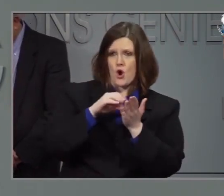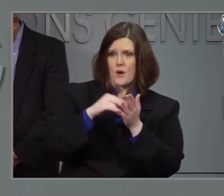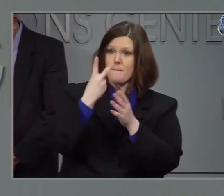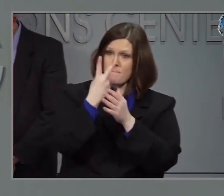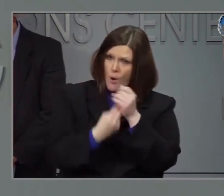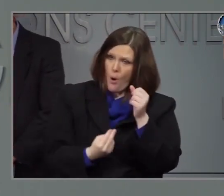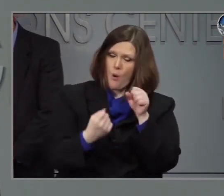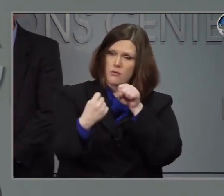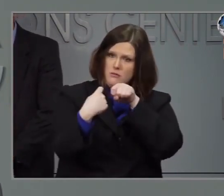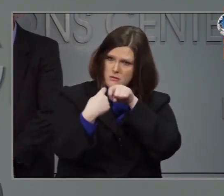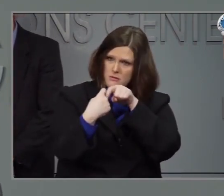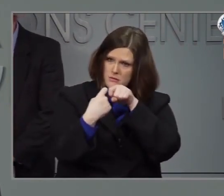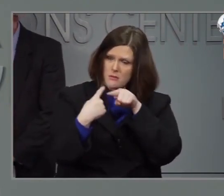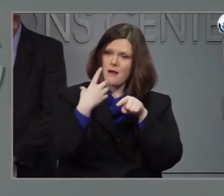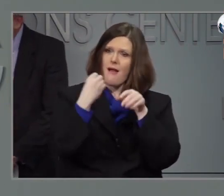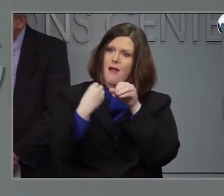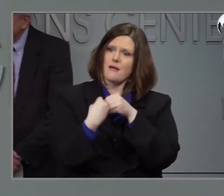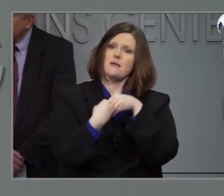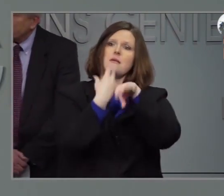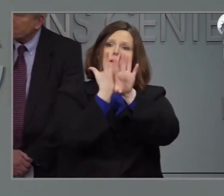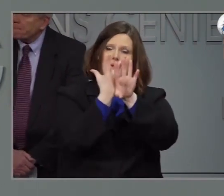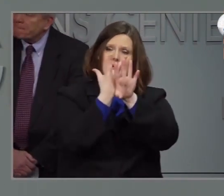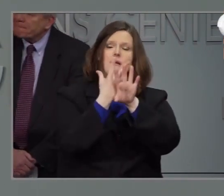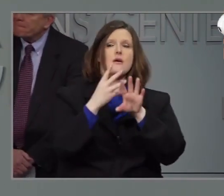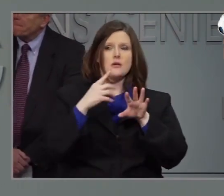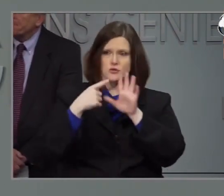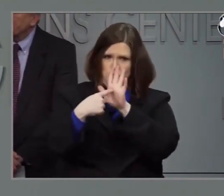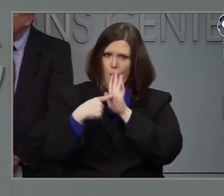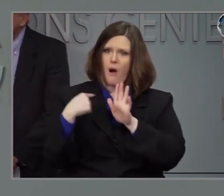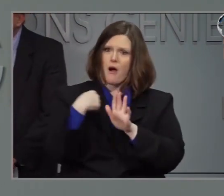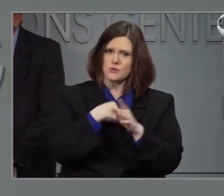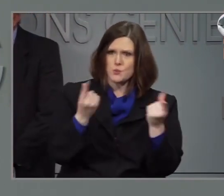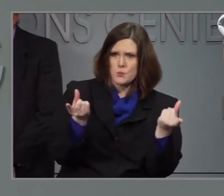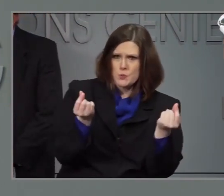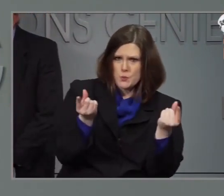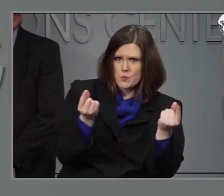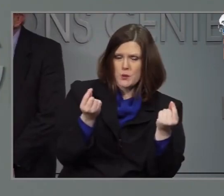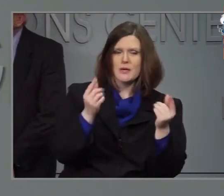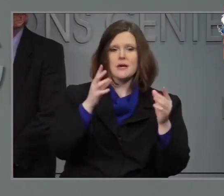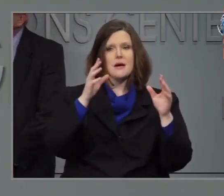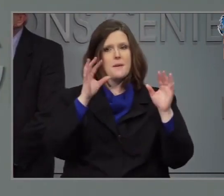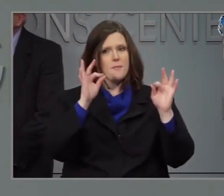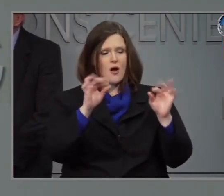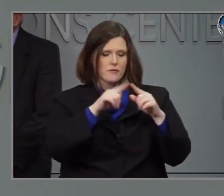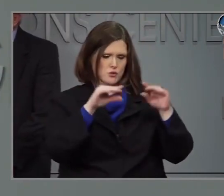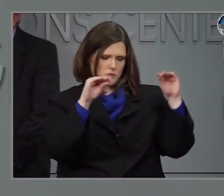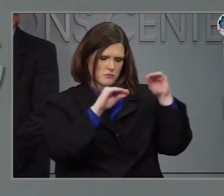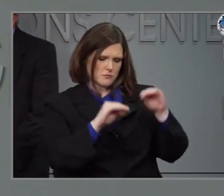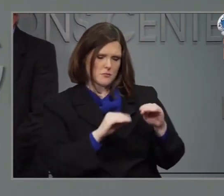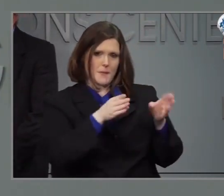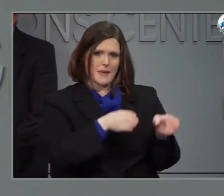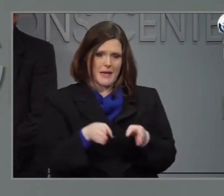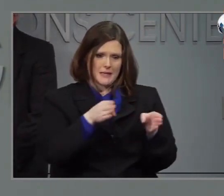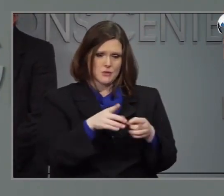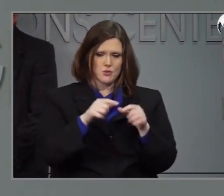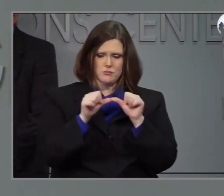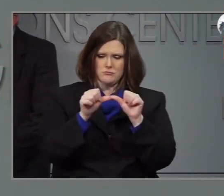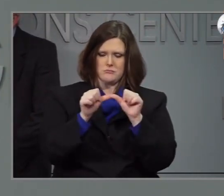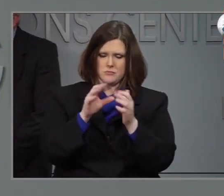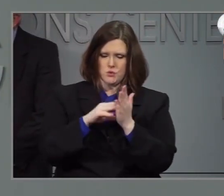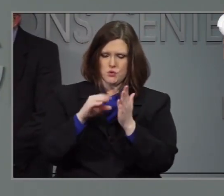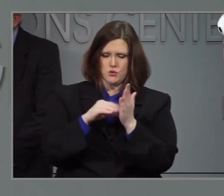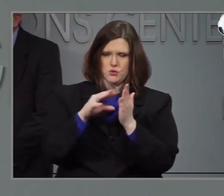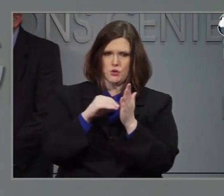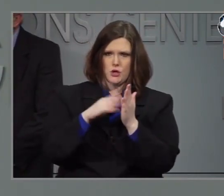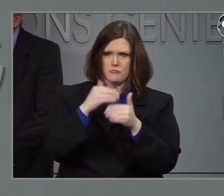tanto digital como físico han sido compartidos y los maestros han sido increíbles al establecer planes para sus alumnos para